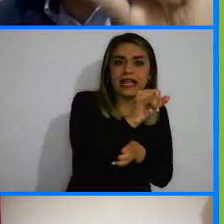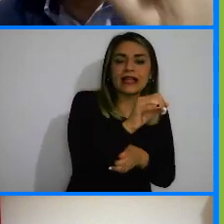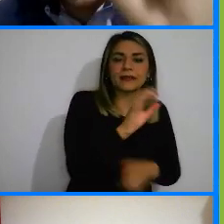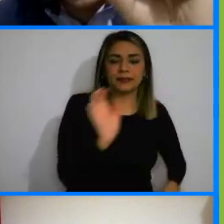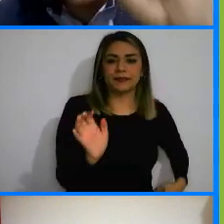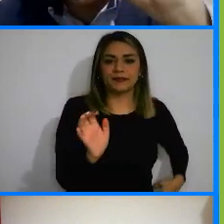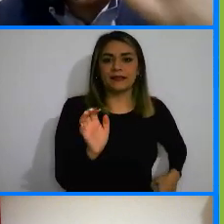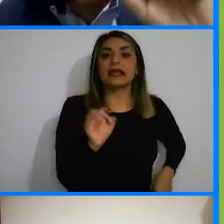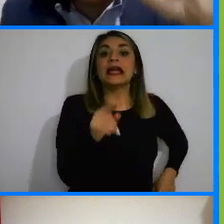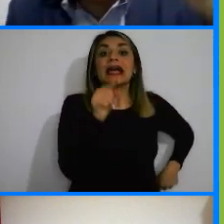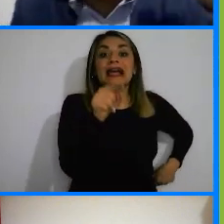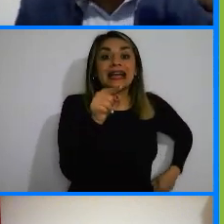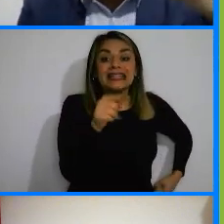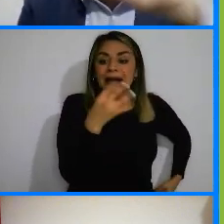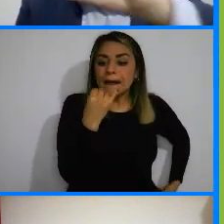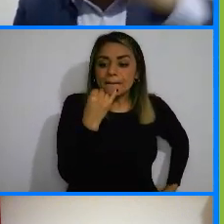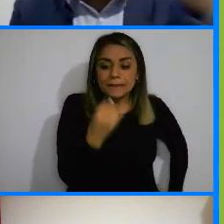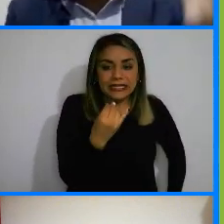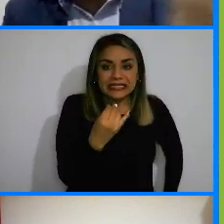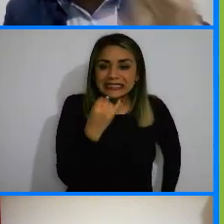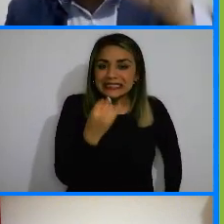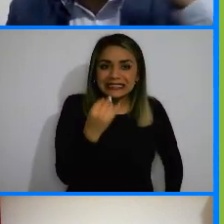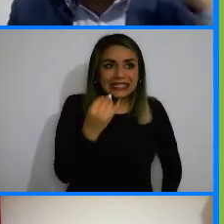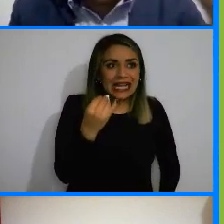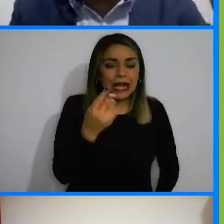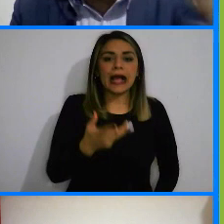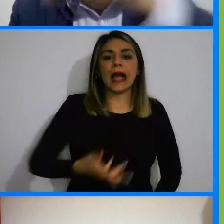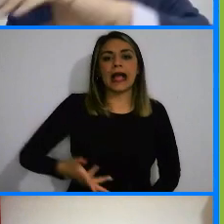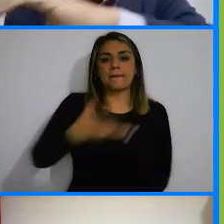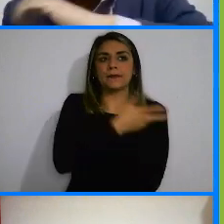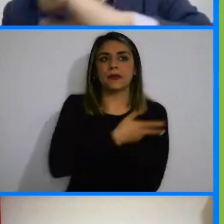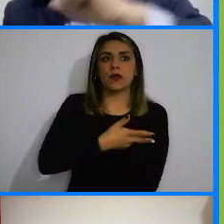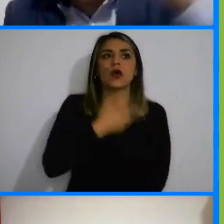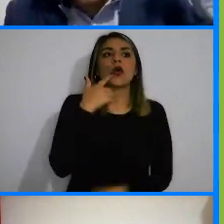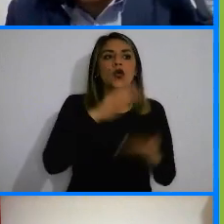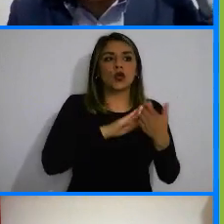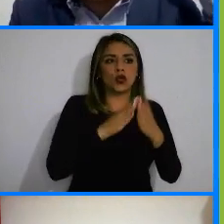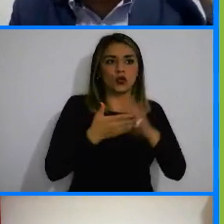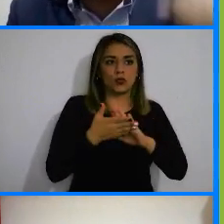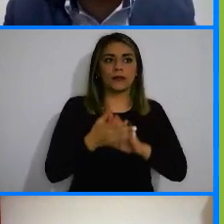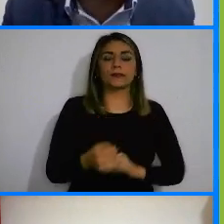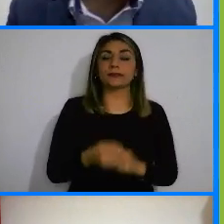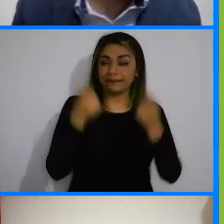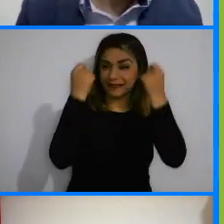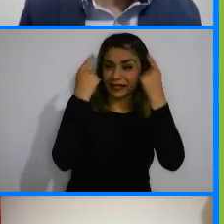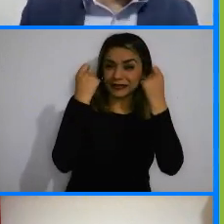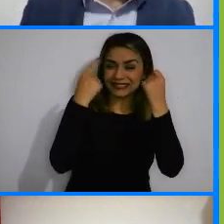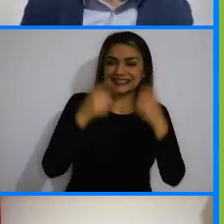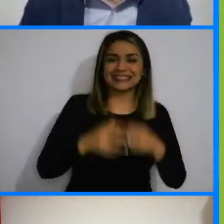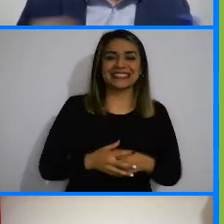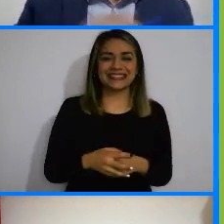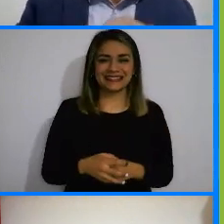que son única y exclusivamente que interactúan. Entonces, población y comunidad. ¿Sí me hice entender?